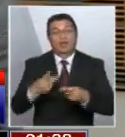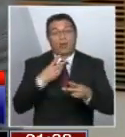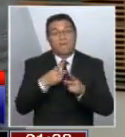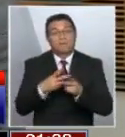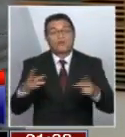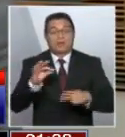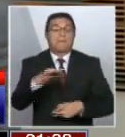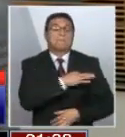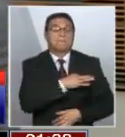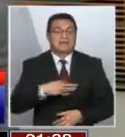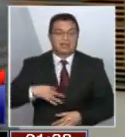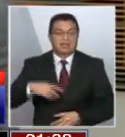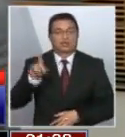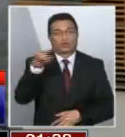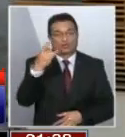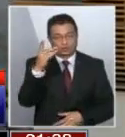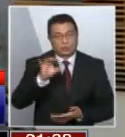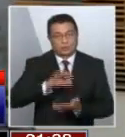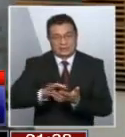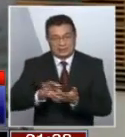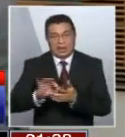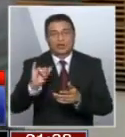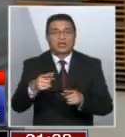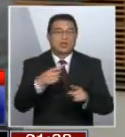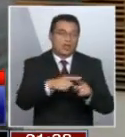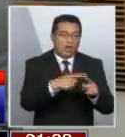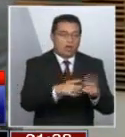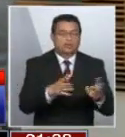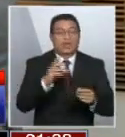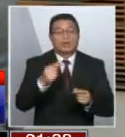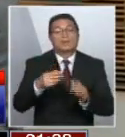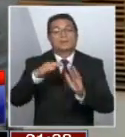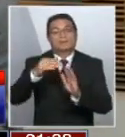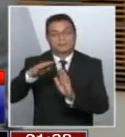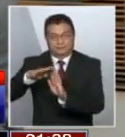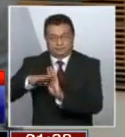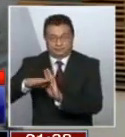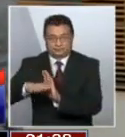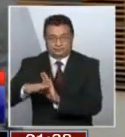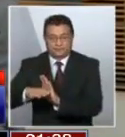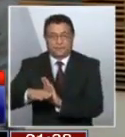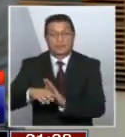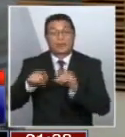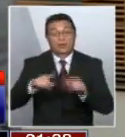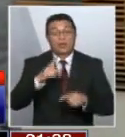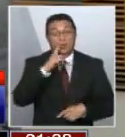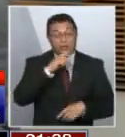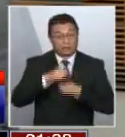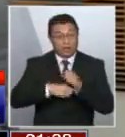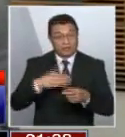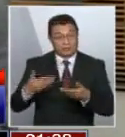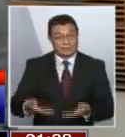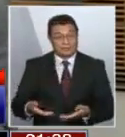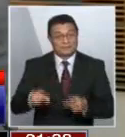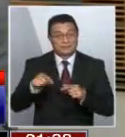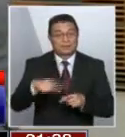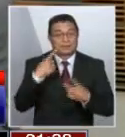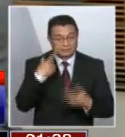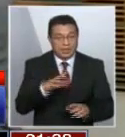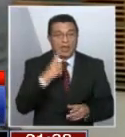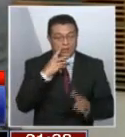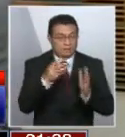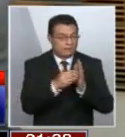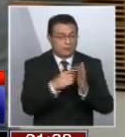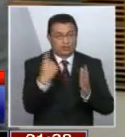para ministros, subsecretarios y otros, y los bajos salarios. De hecho, este último año, como tú sabes, se